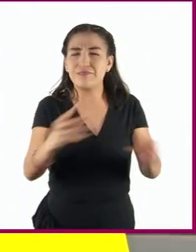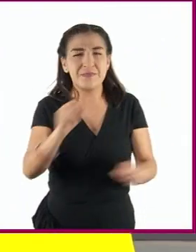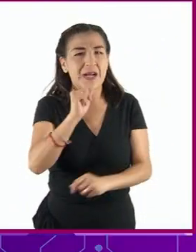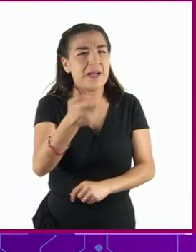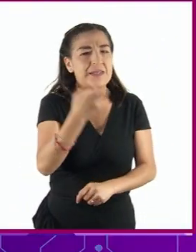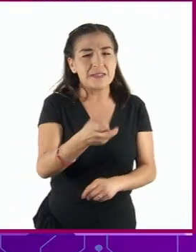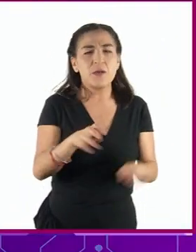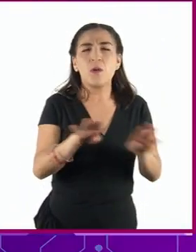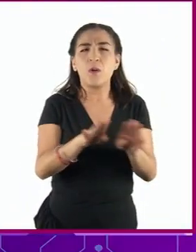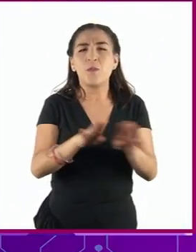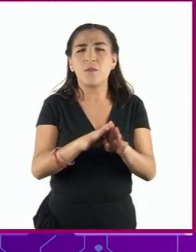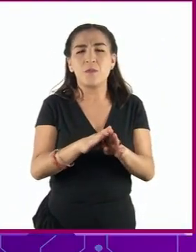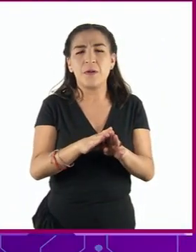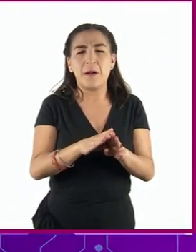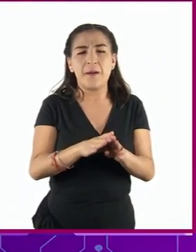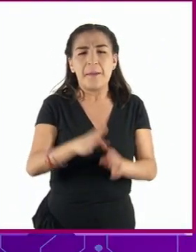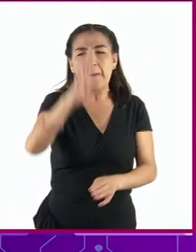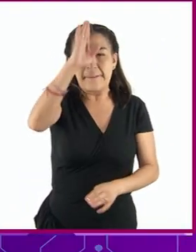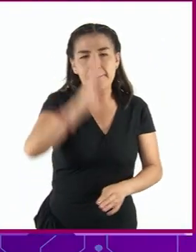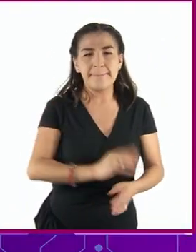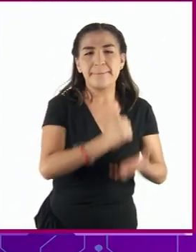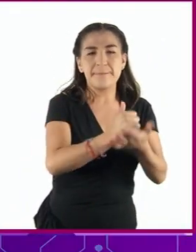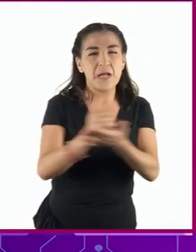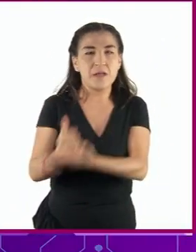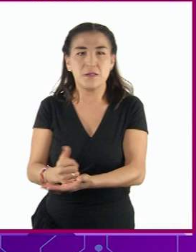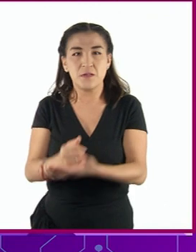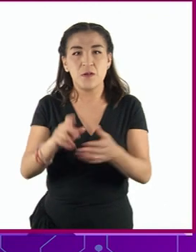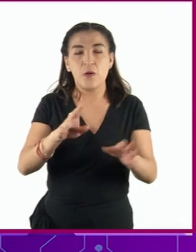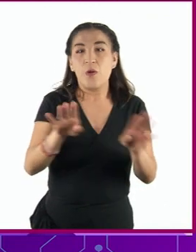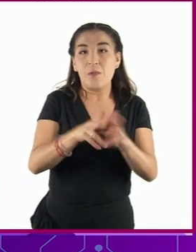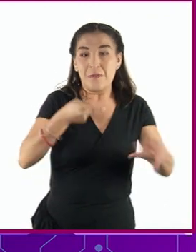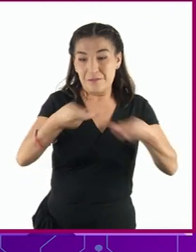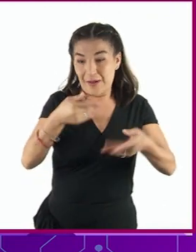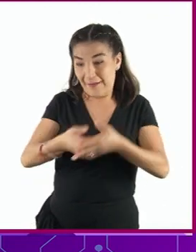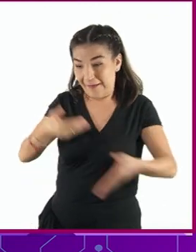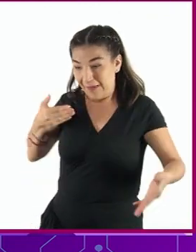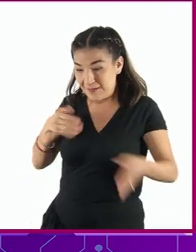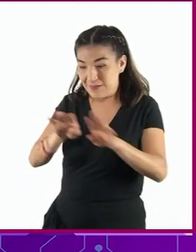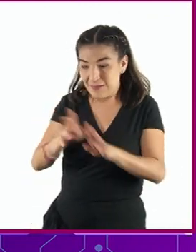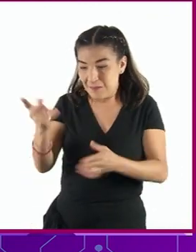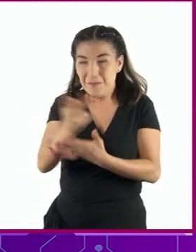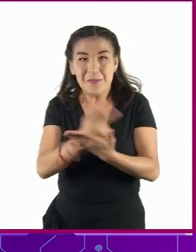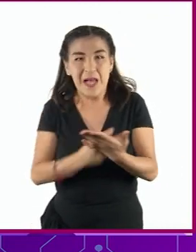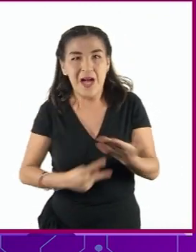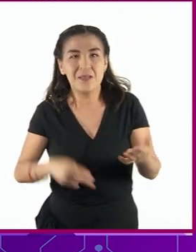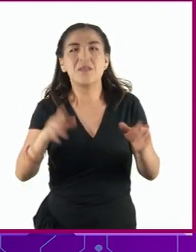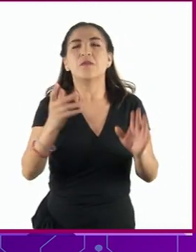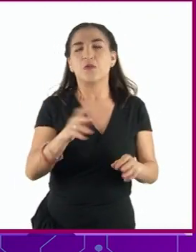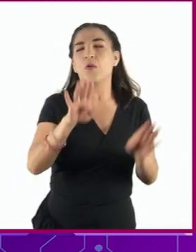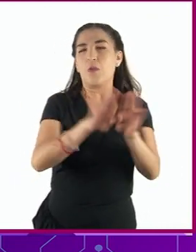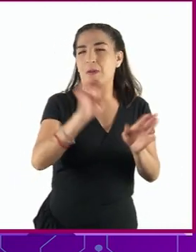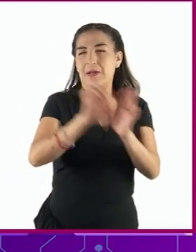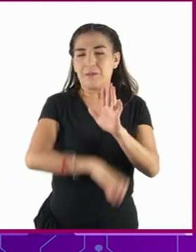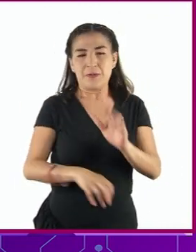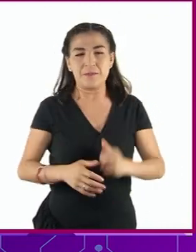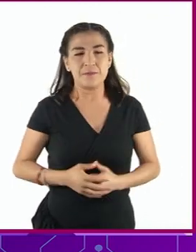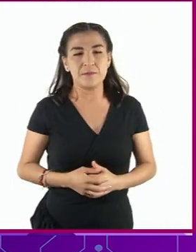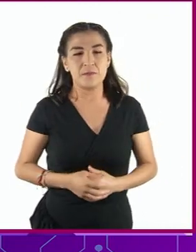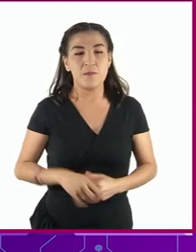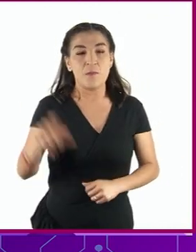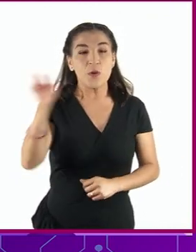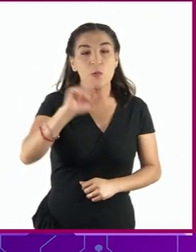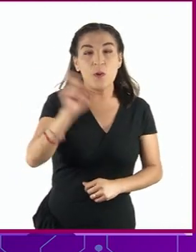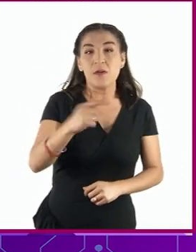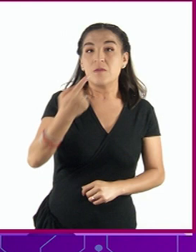mediación? No se puede planear la resolución de un conflicto a través de la mediación en los siguientes casos. Cuando hay